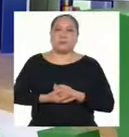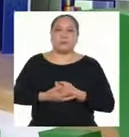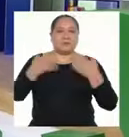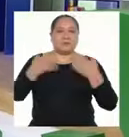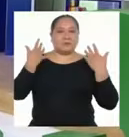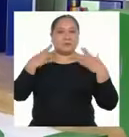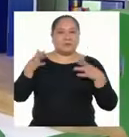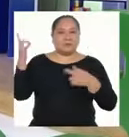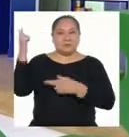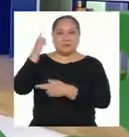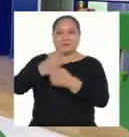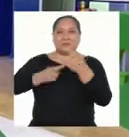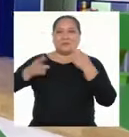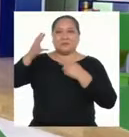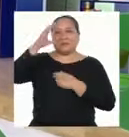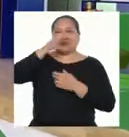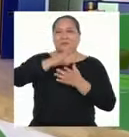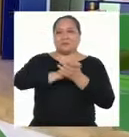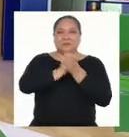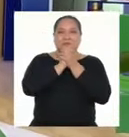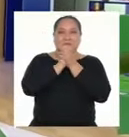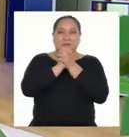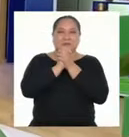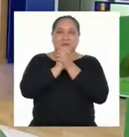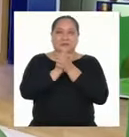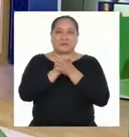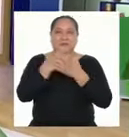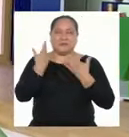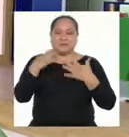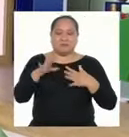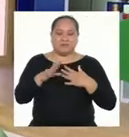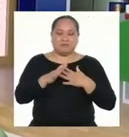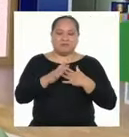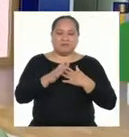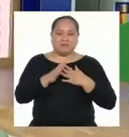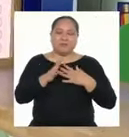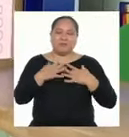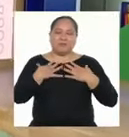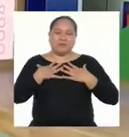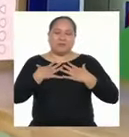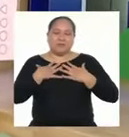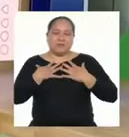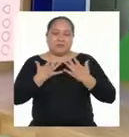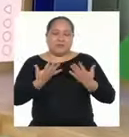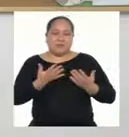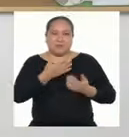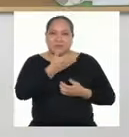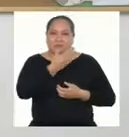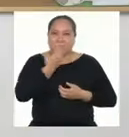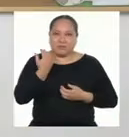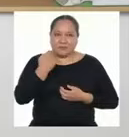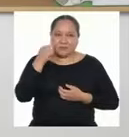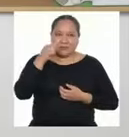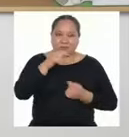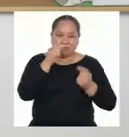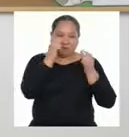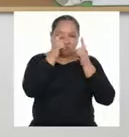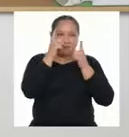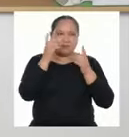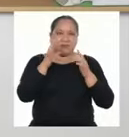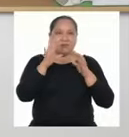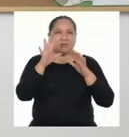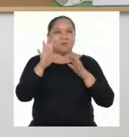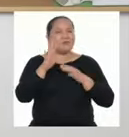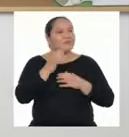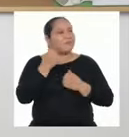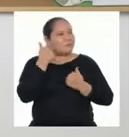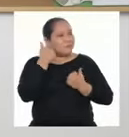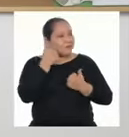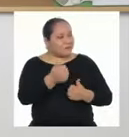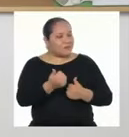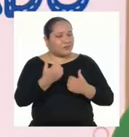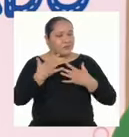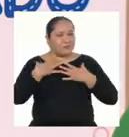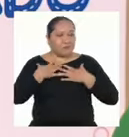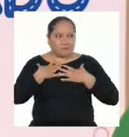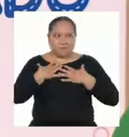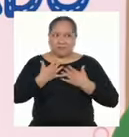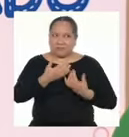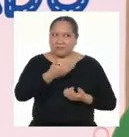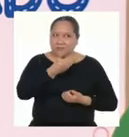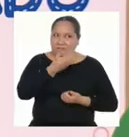Ya estamos de vuelta, amigas y amigos. Ya salí un poco del shock, no se preocupen. Qué bueno que te hayas recuperado,